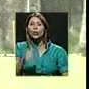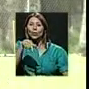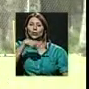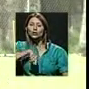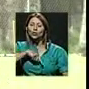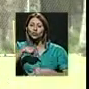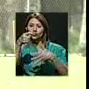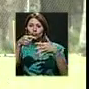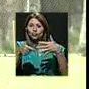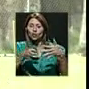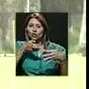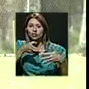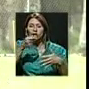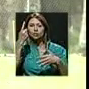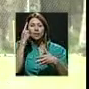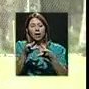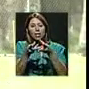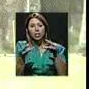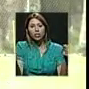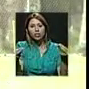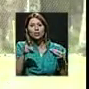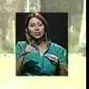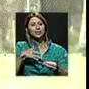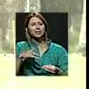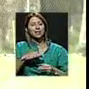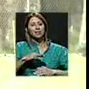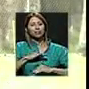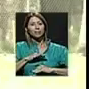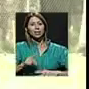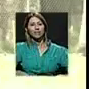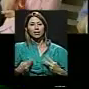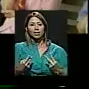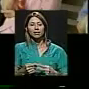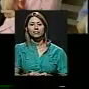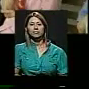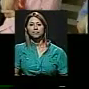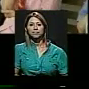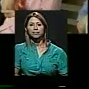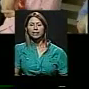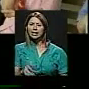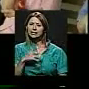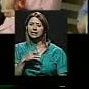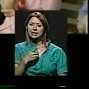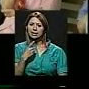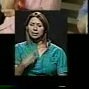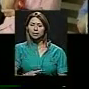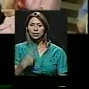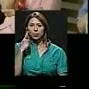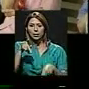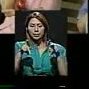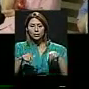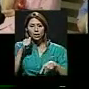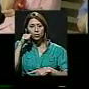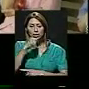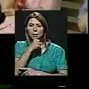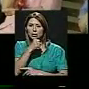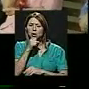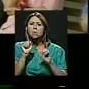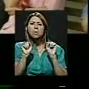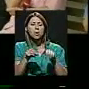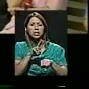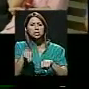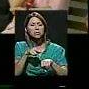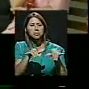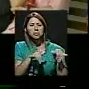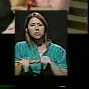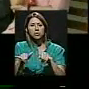algunos consejos para que salga de este estado y esté lleno de vida. Sentirse deprimido para un adulto mayor podría ser común,